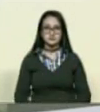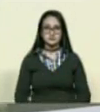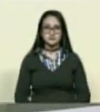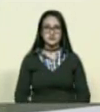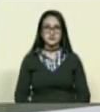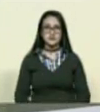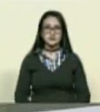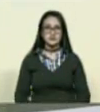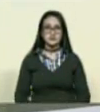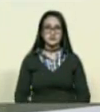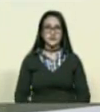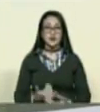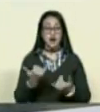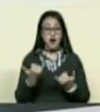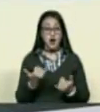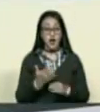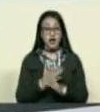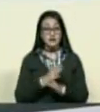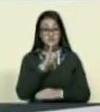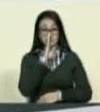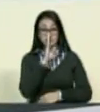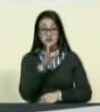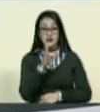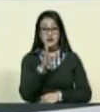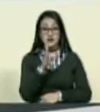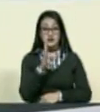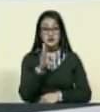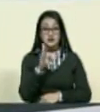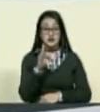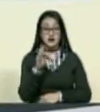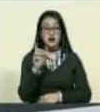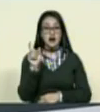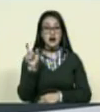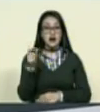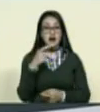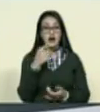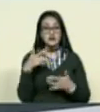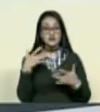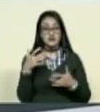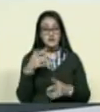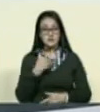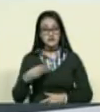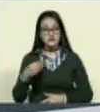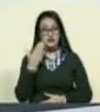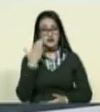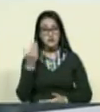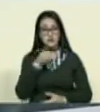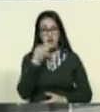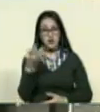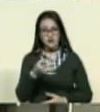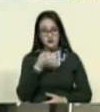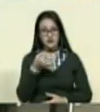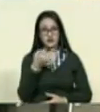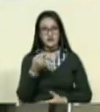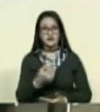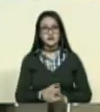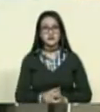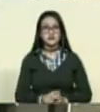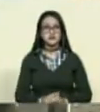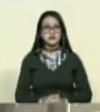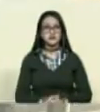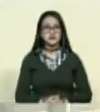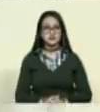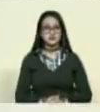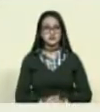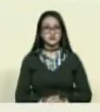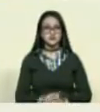forma. Antes de esto, vamos de inmediato en vivo y directo al Fuerte Tiuna con Graya Casella, actividad presidencial. Graya, buenas tardes, te escuchamos. Y vicepresidentes de